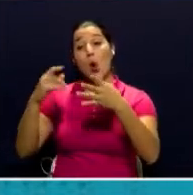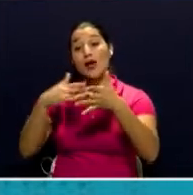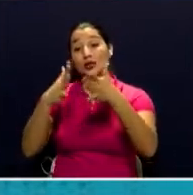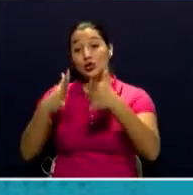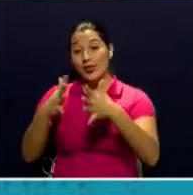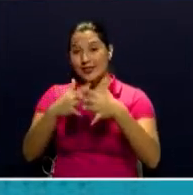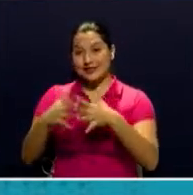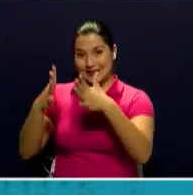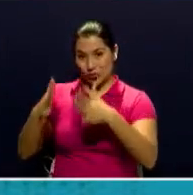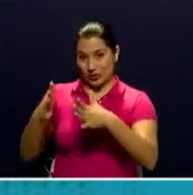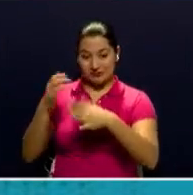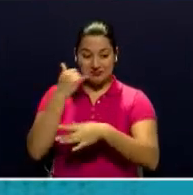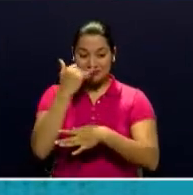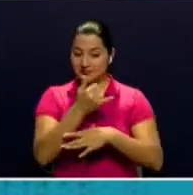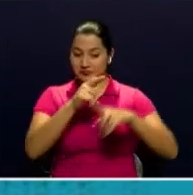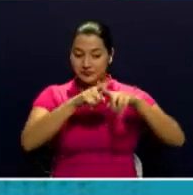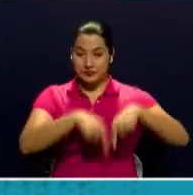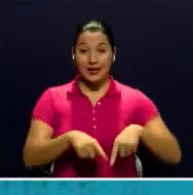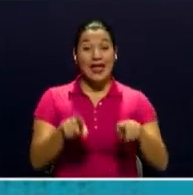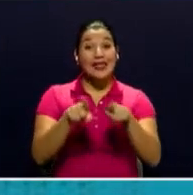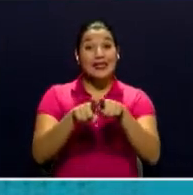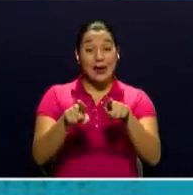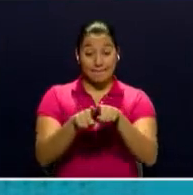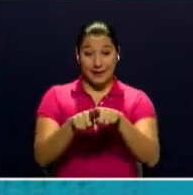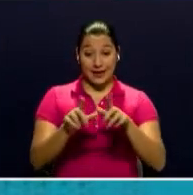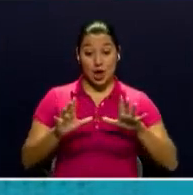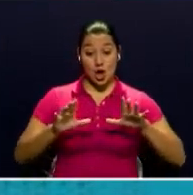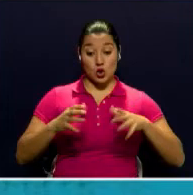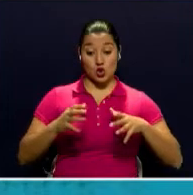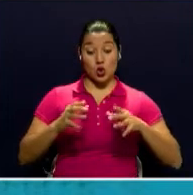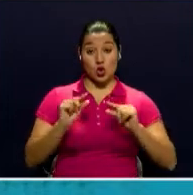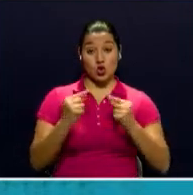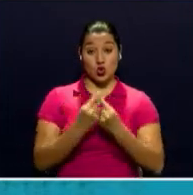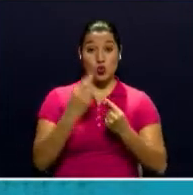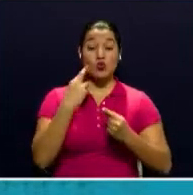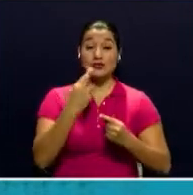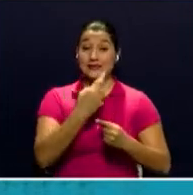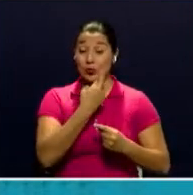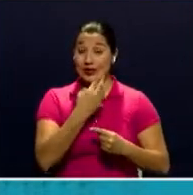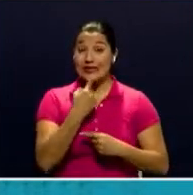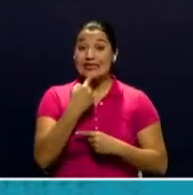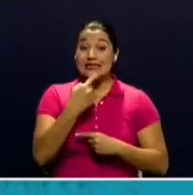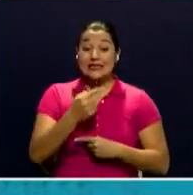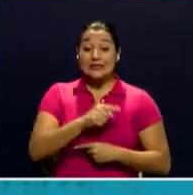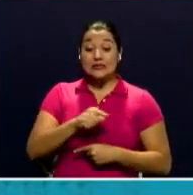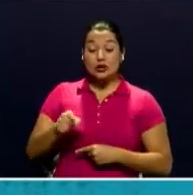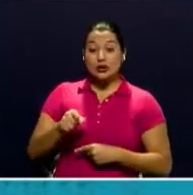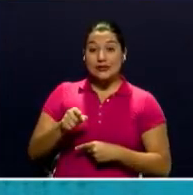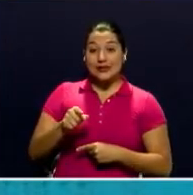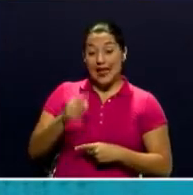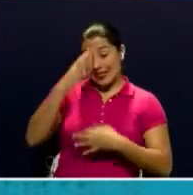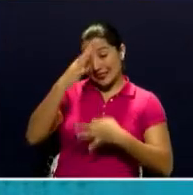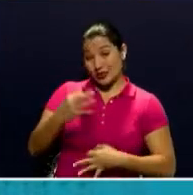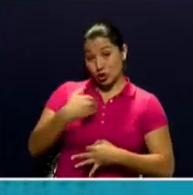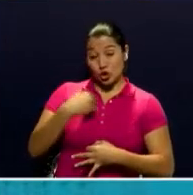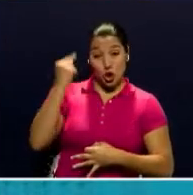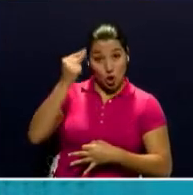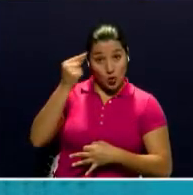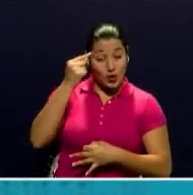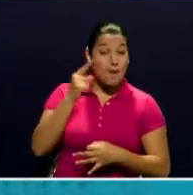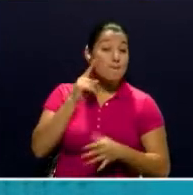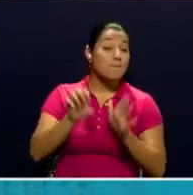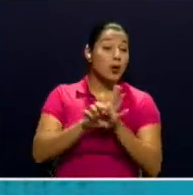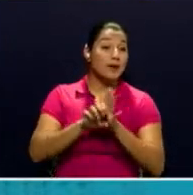estadounidenses. Además, la Cámara Costarricense de Restaurante y Afines señaló que las medidas tomadas por el gobierno, como suspender